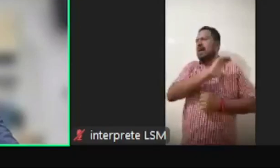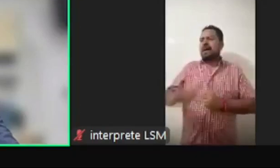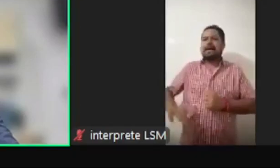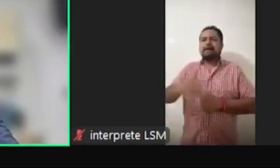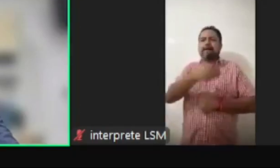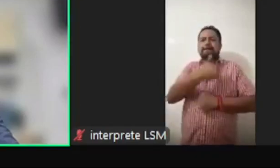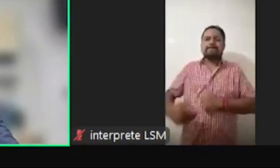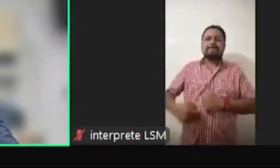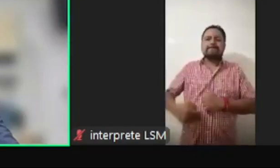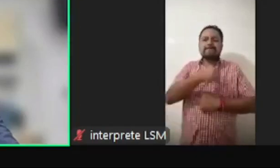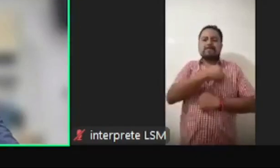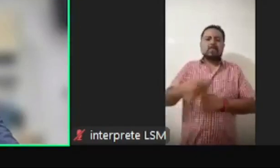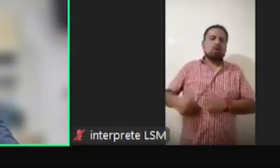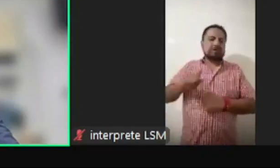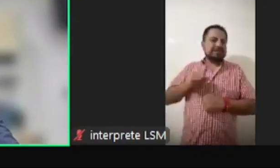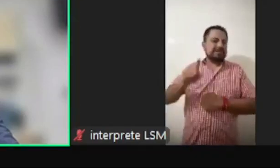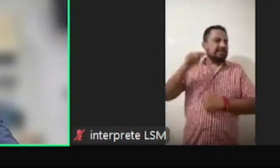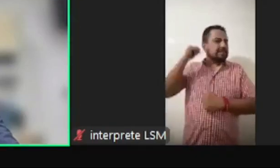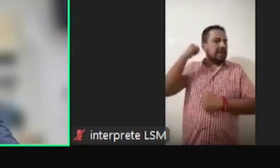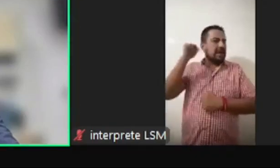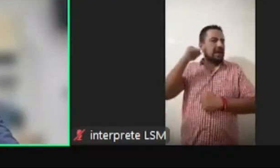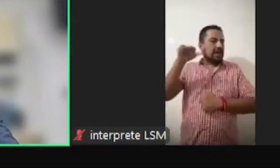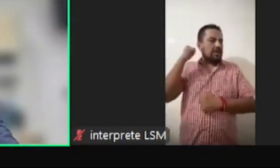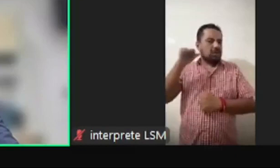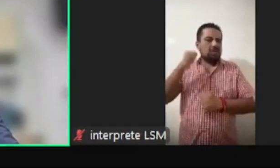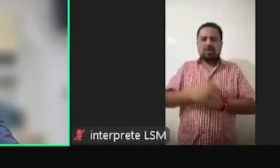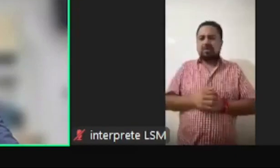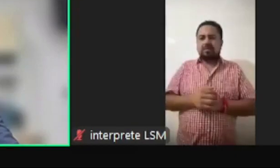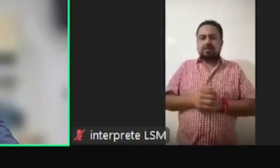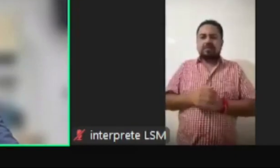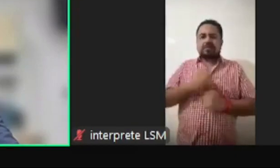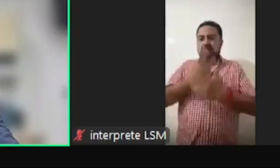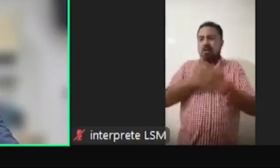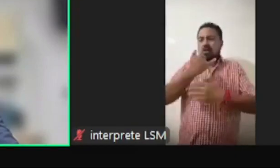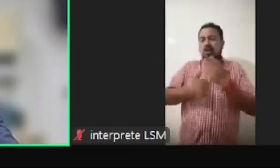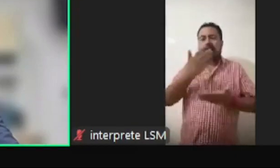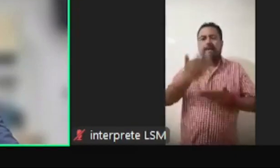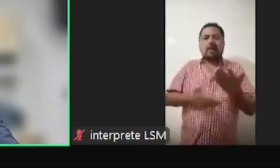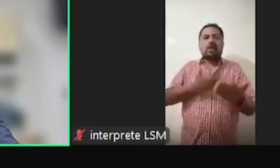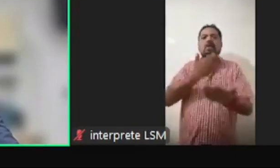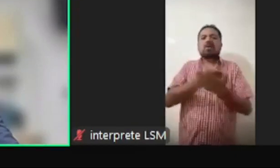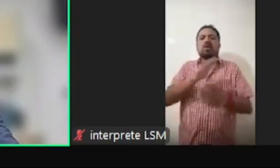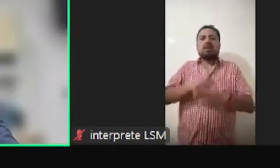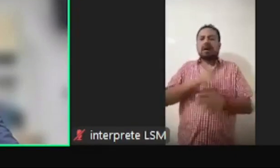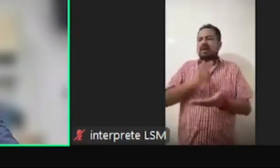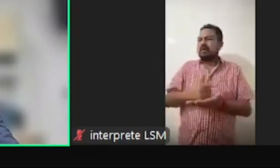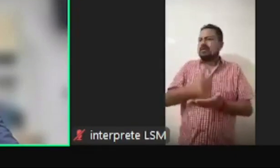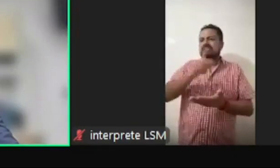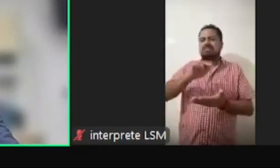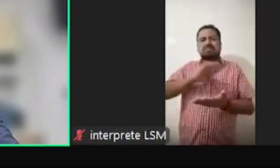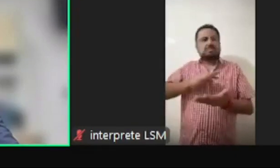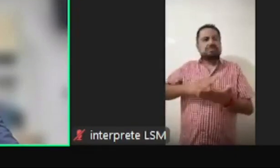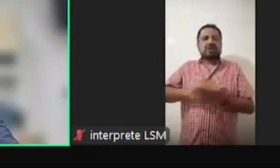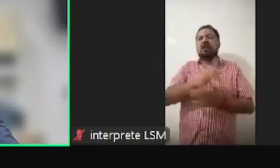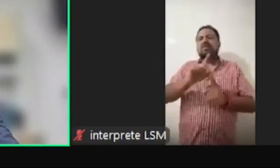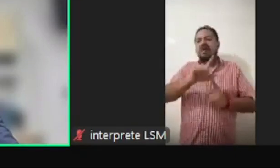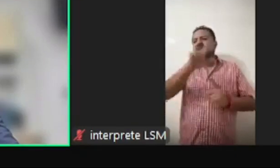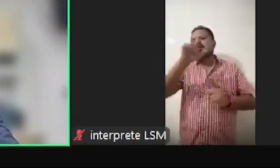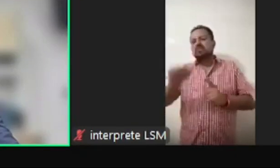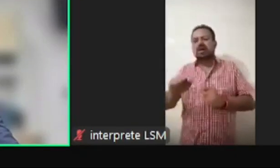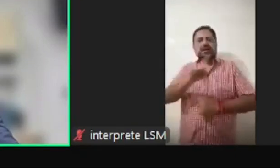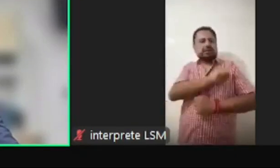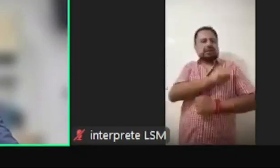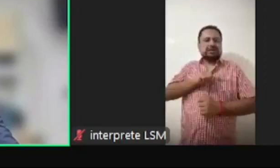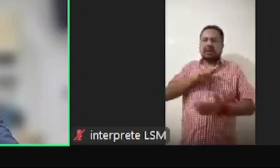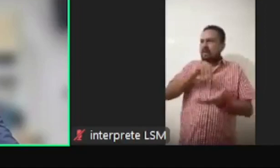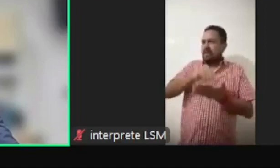municipal de Acapulco de Juárez, Guerrero. En el proyecto se propone declarar los agravios como inoperantes y en consecuencia se debe de confirmar la resolución que